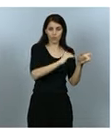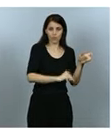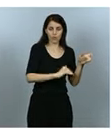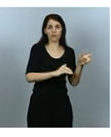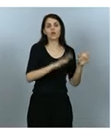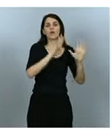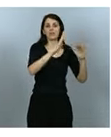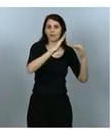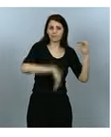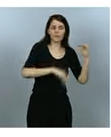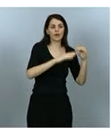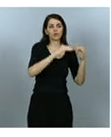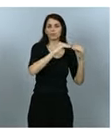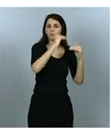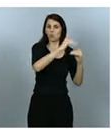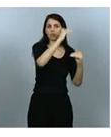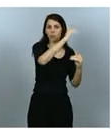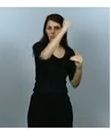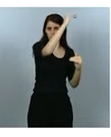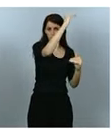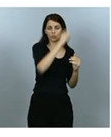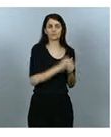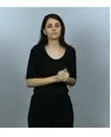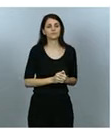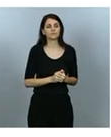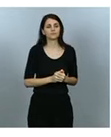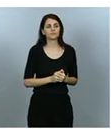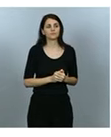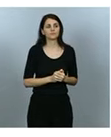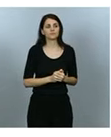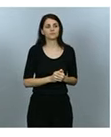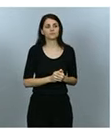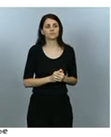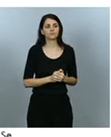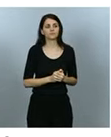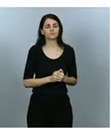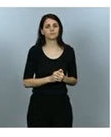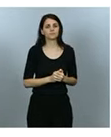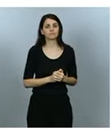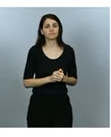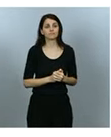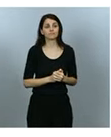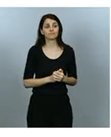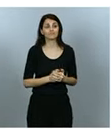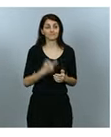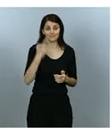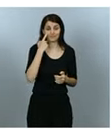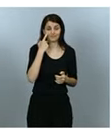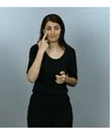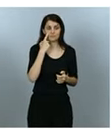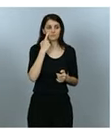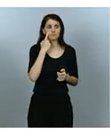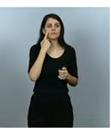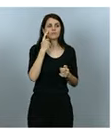49, de 50 a 69 y de 70 o más años. Como se puede observar, tenemos unos casos que se han